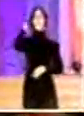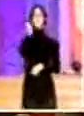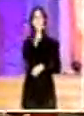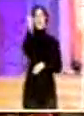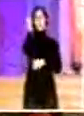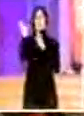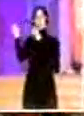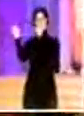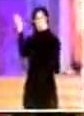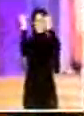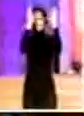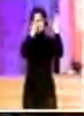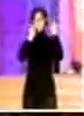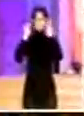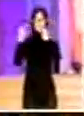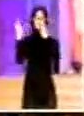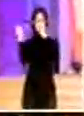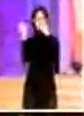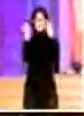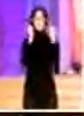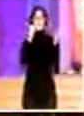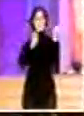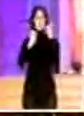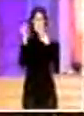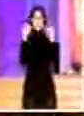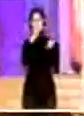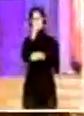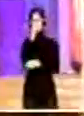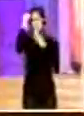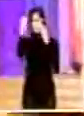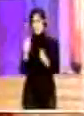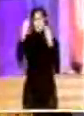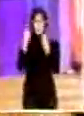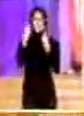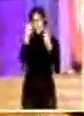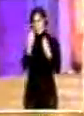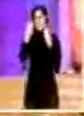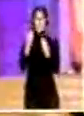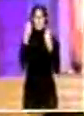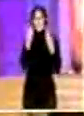Yeah.